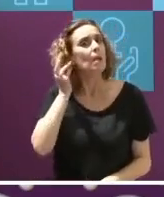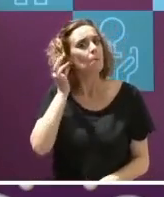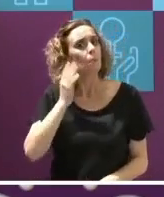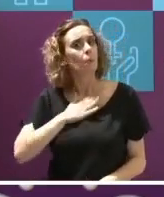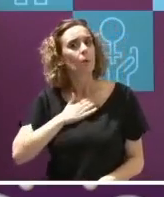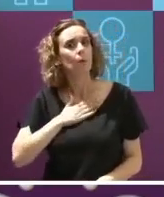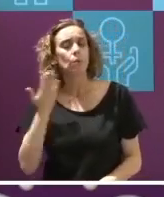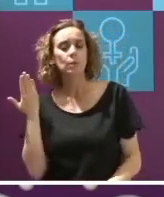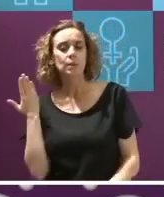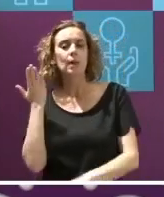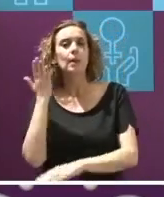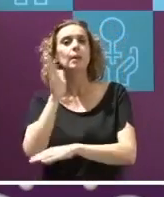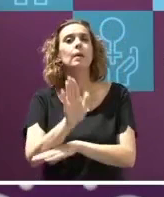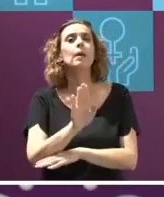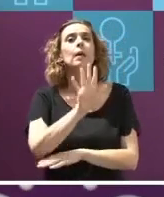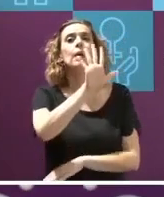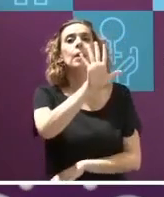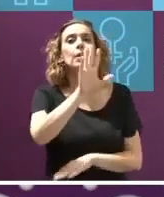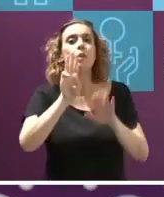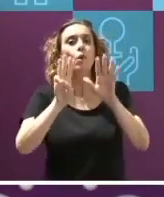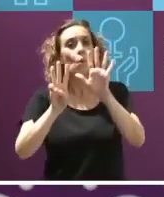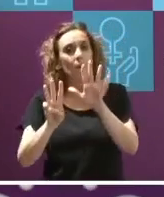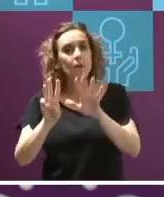nuestras representan el